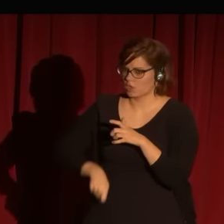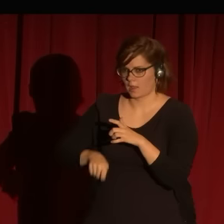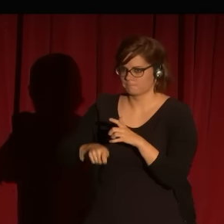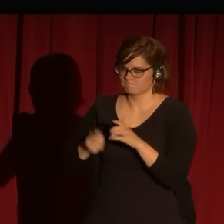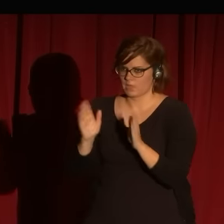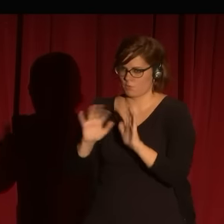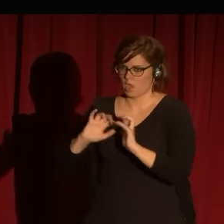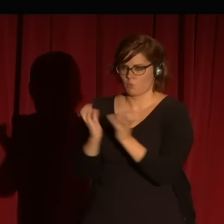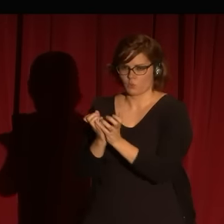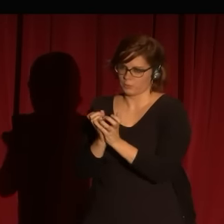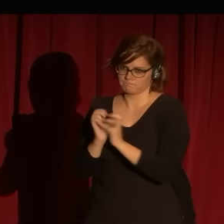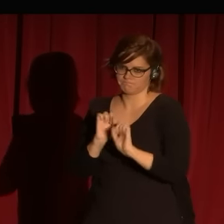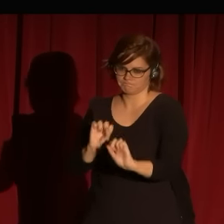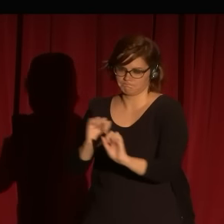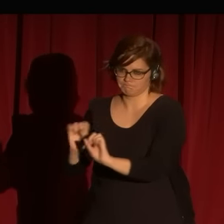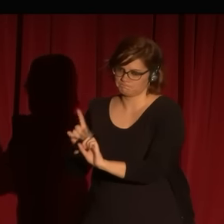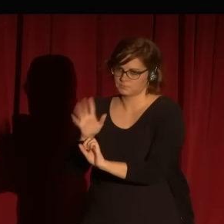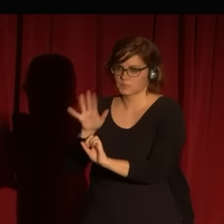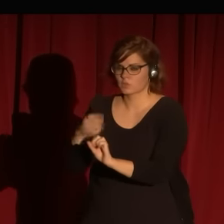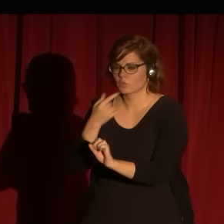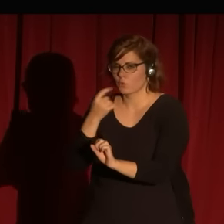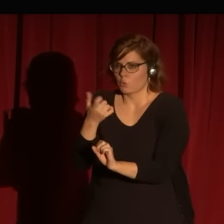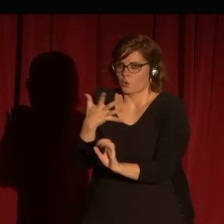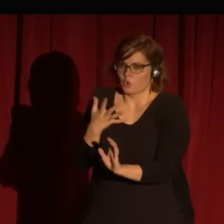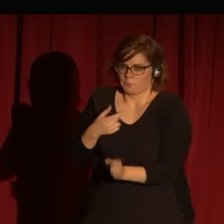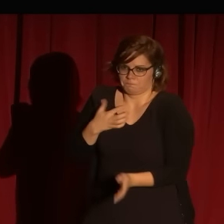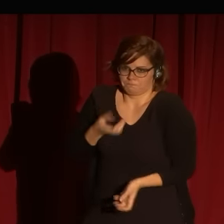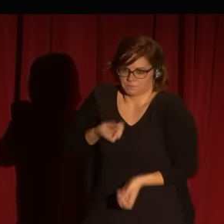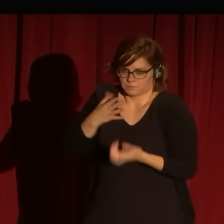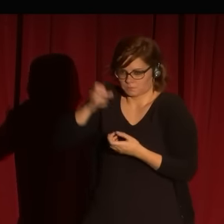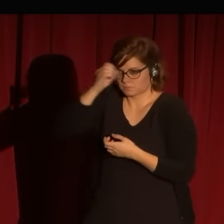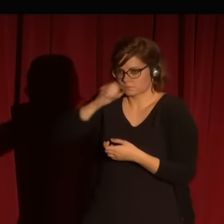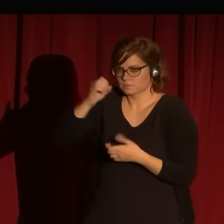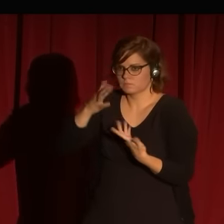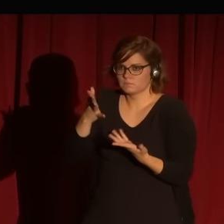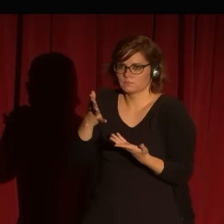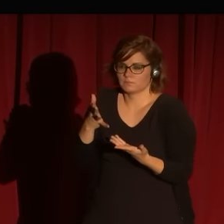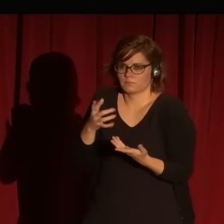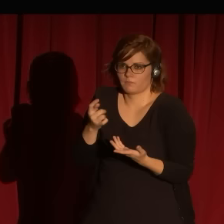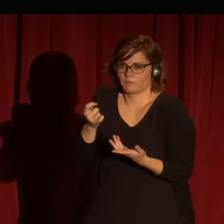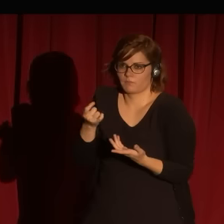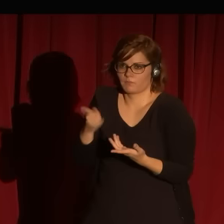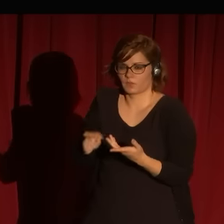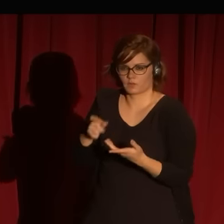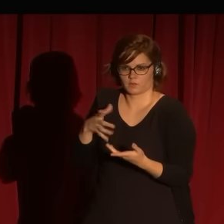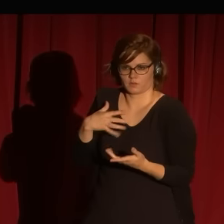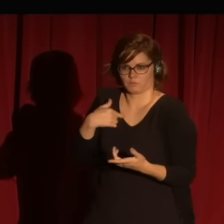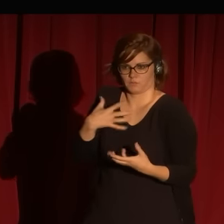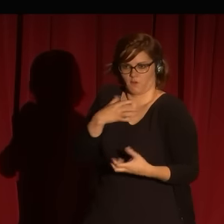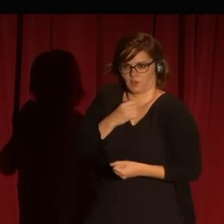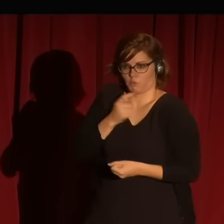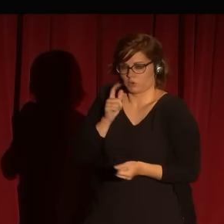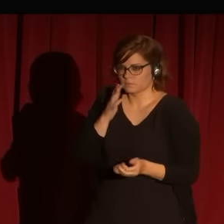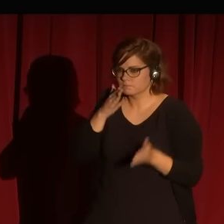impide no y esto lo digo con haciéndome un poquito expresando un poco la la frustración que que tiene uno también cuando